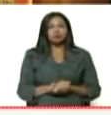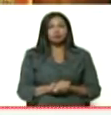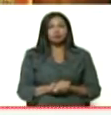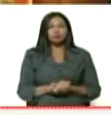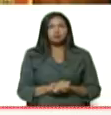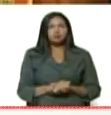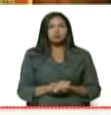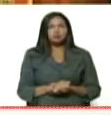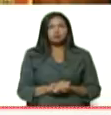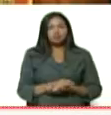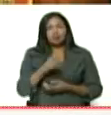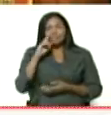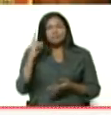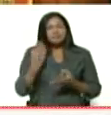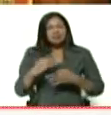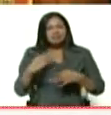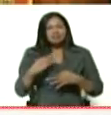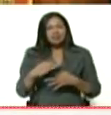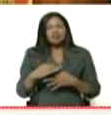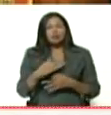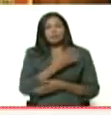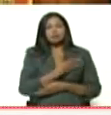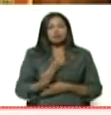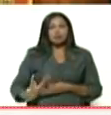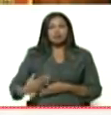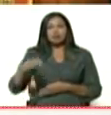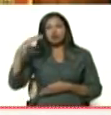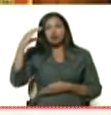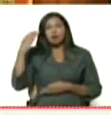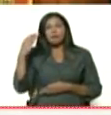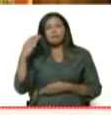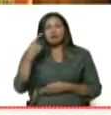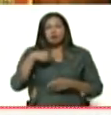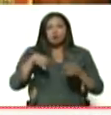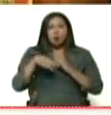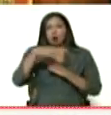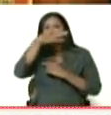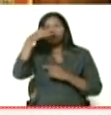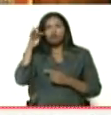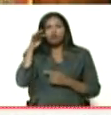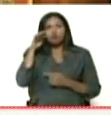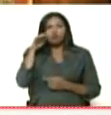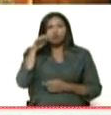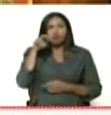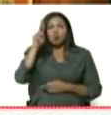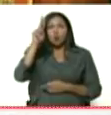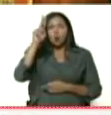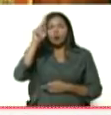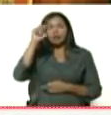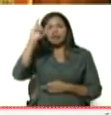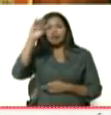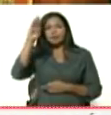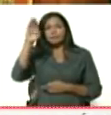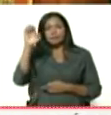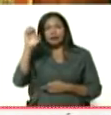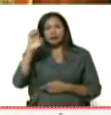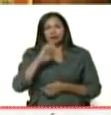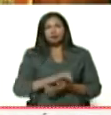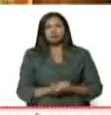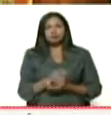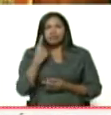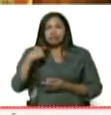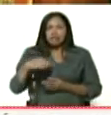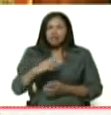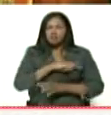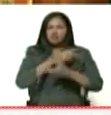y del verdadero presidente de Colombia, el criminal paramilitar y narcotraficante Álvaro Uribe Vélez, que tiene el